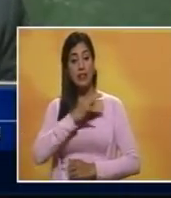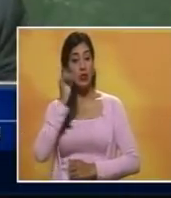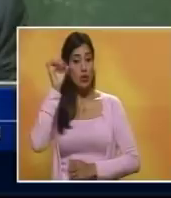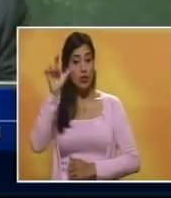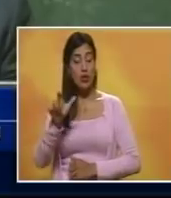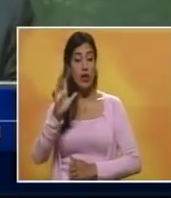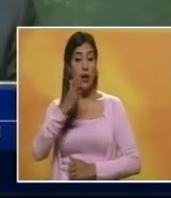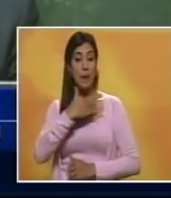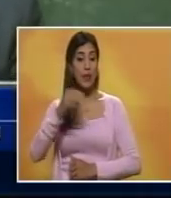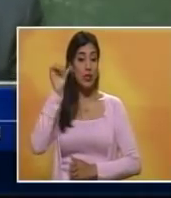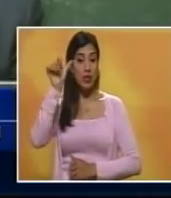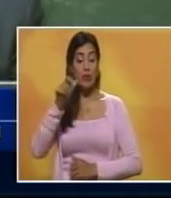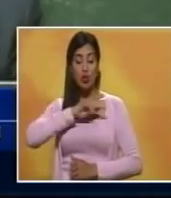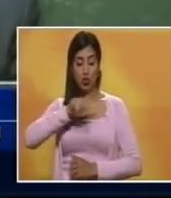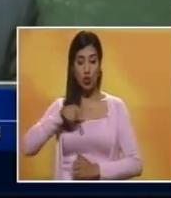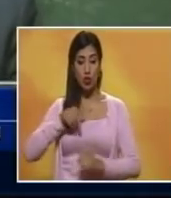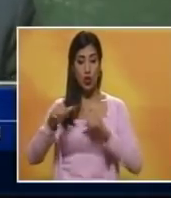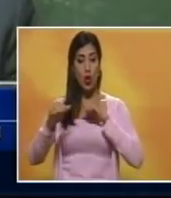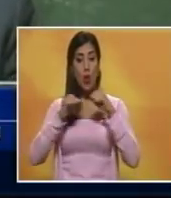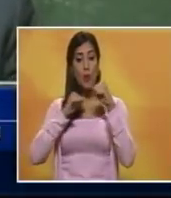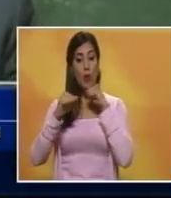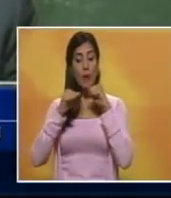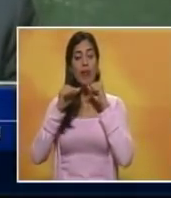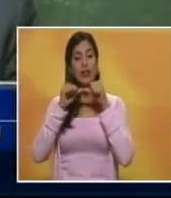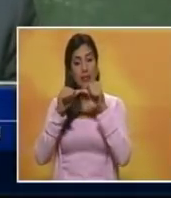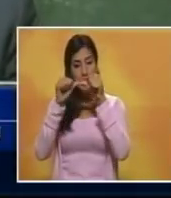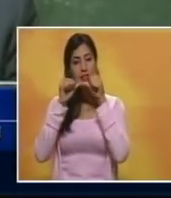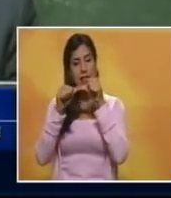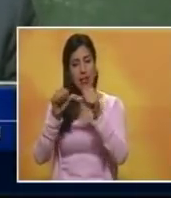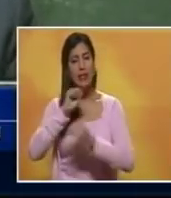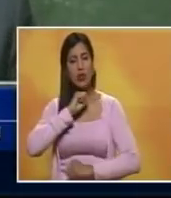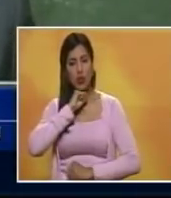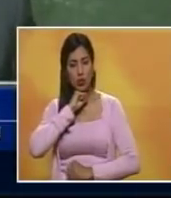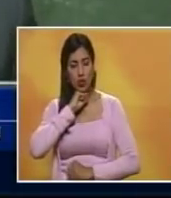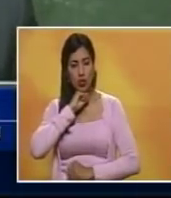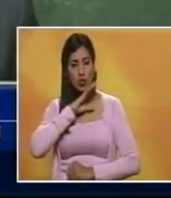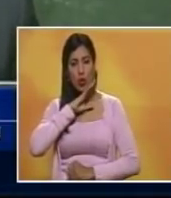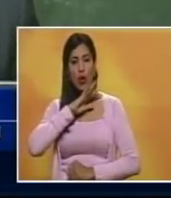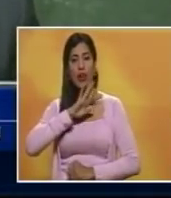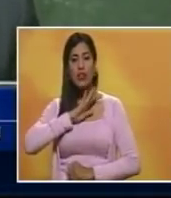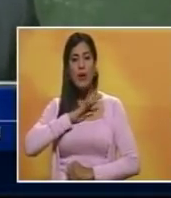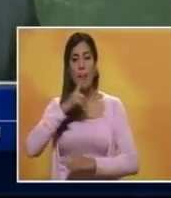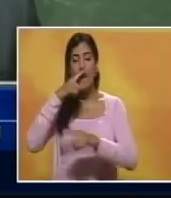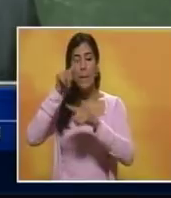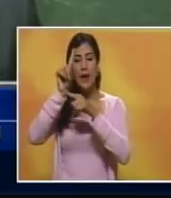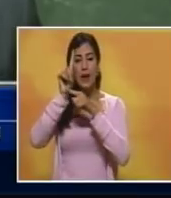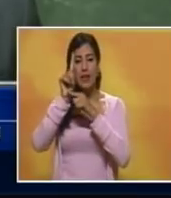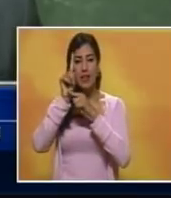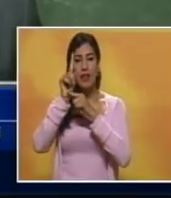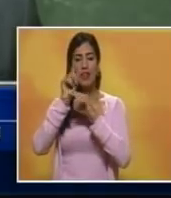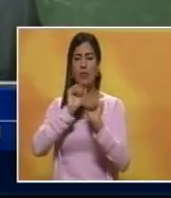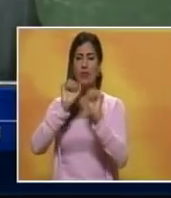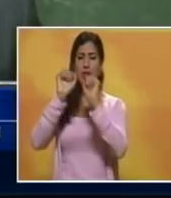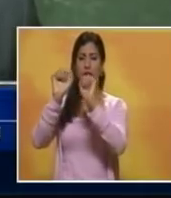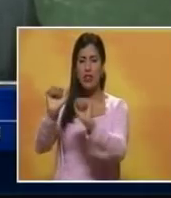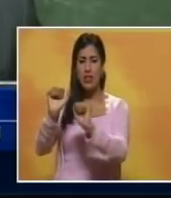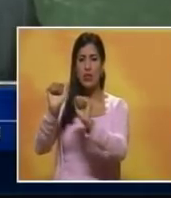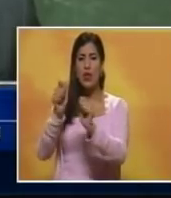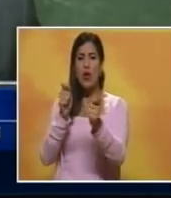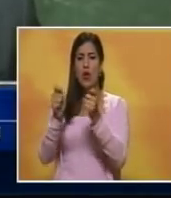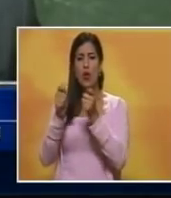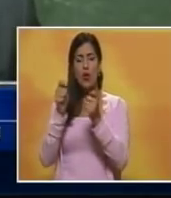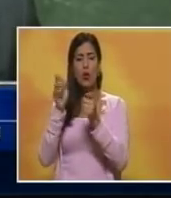Presidenta, nuestro movimiento ha mantenido históricamente una posición de principios en rechazo a las